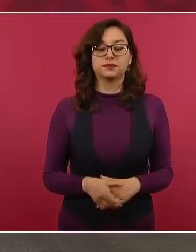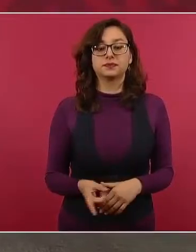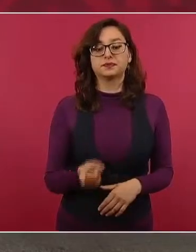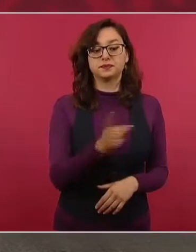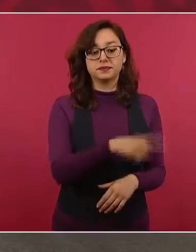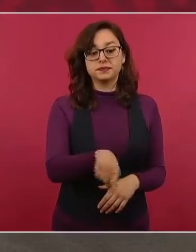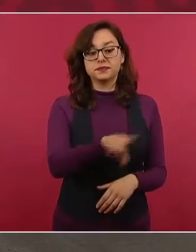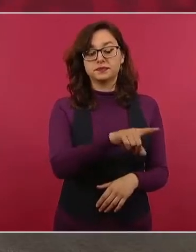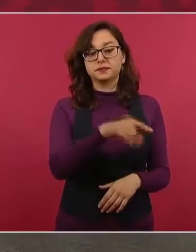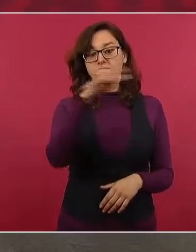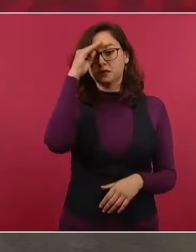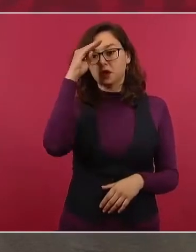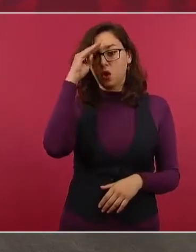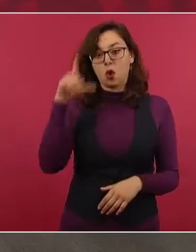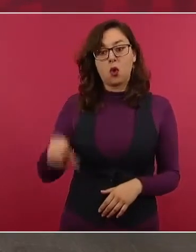da.